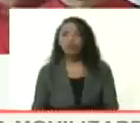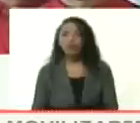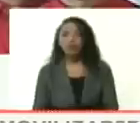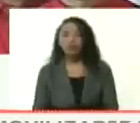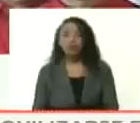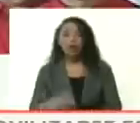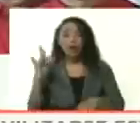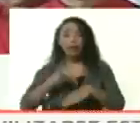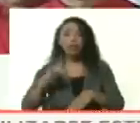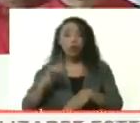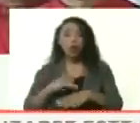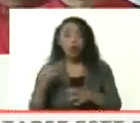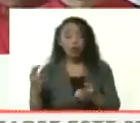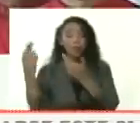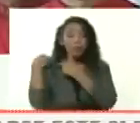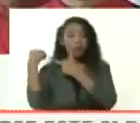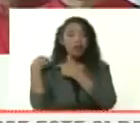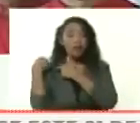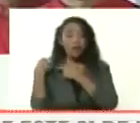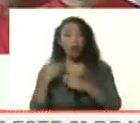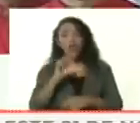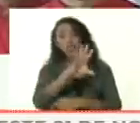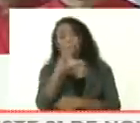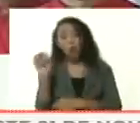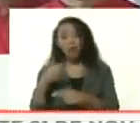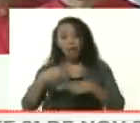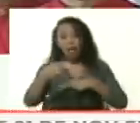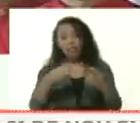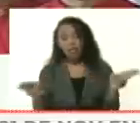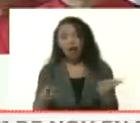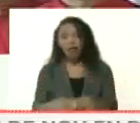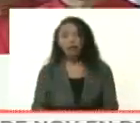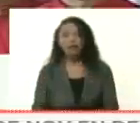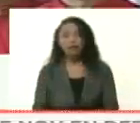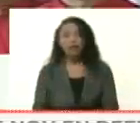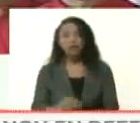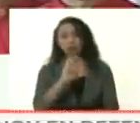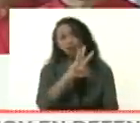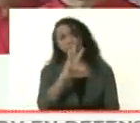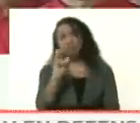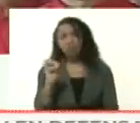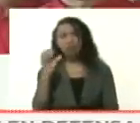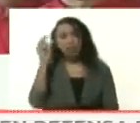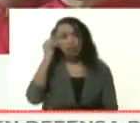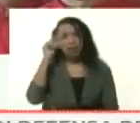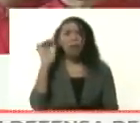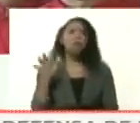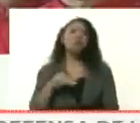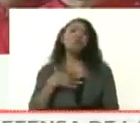toque, corresponde. Con 50 hectáreas. ¿Ah? ¿En 30 días?